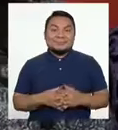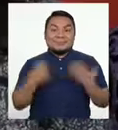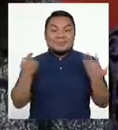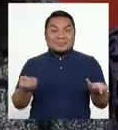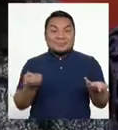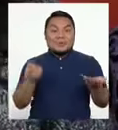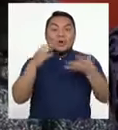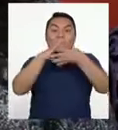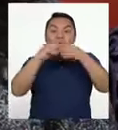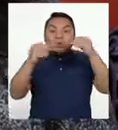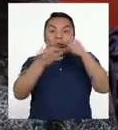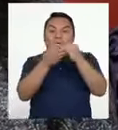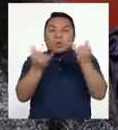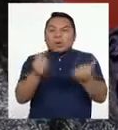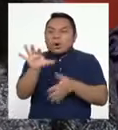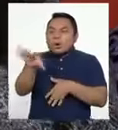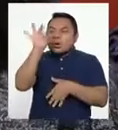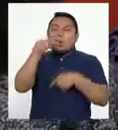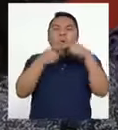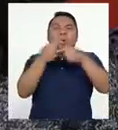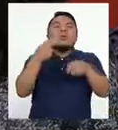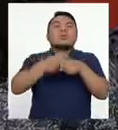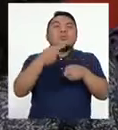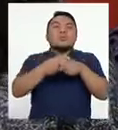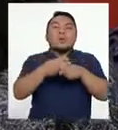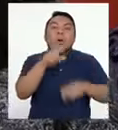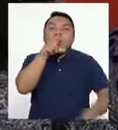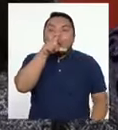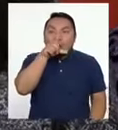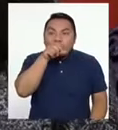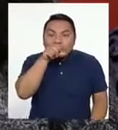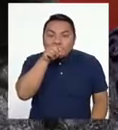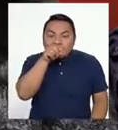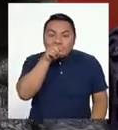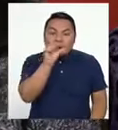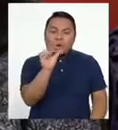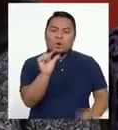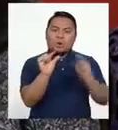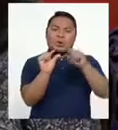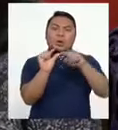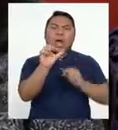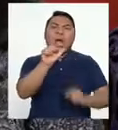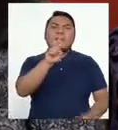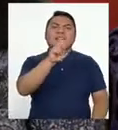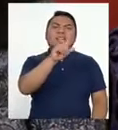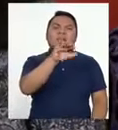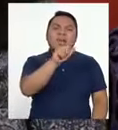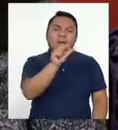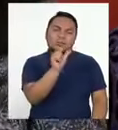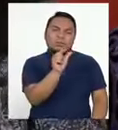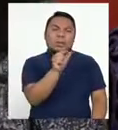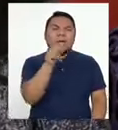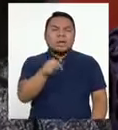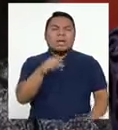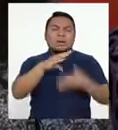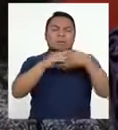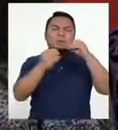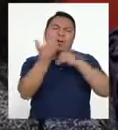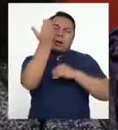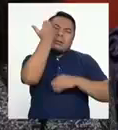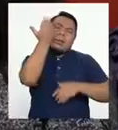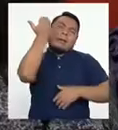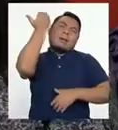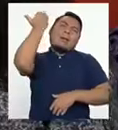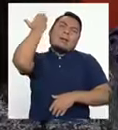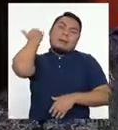Y el cuento que he elegido hoy día para contarles se llama El pollito de la Avellaneda. Es un cuento popular muy antiguo y